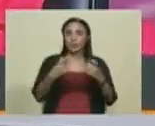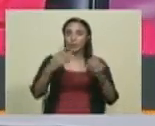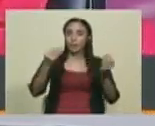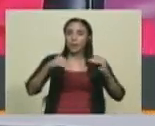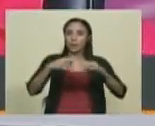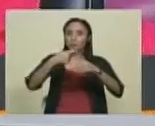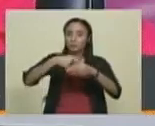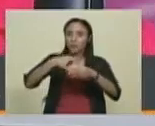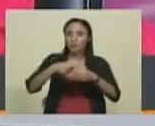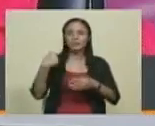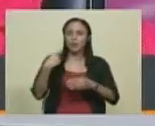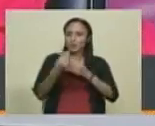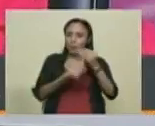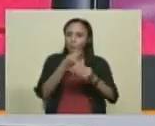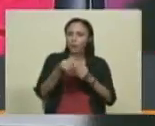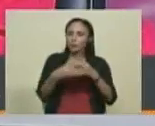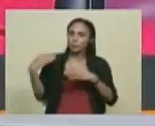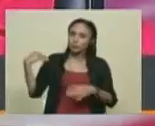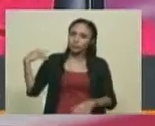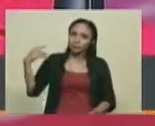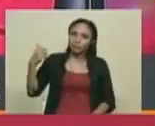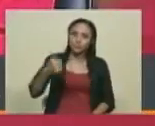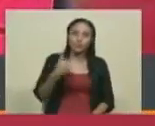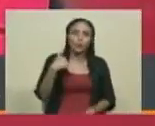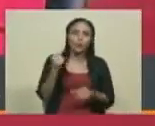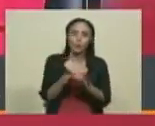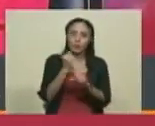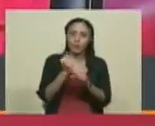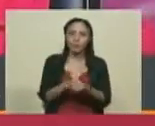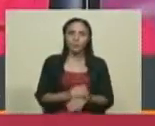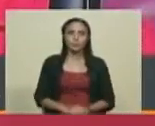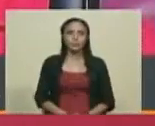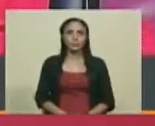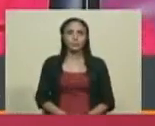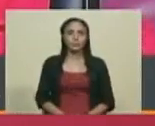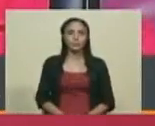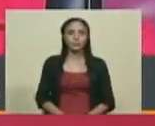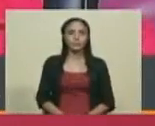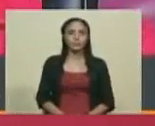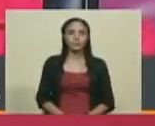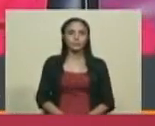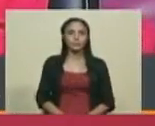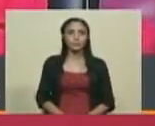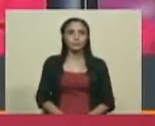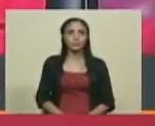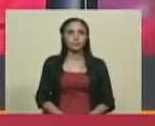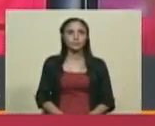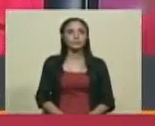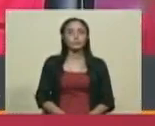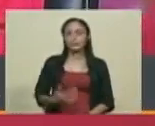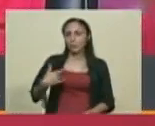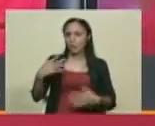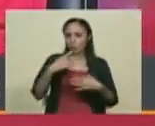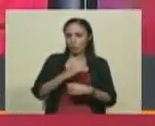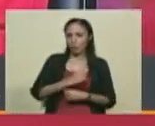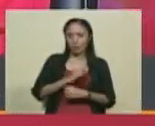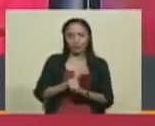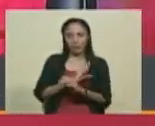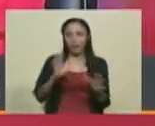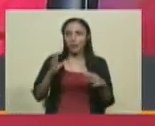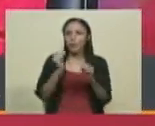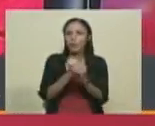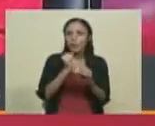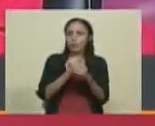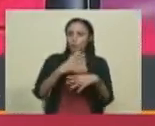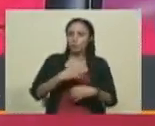hemos hecho con los trabajadores, mi comandante en jefe. Y a esos trabajadores nosotros confiamos en ellos y